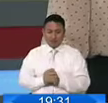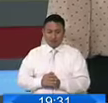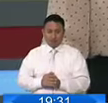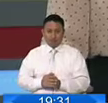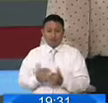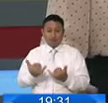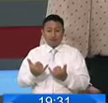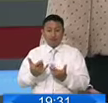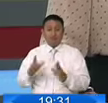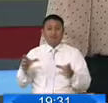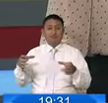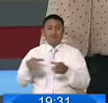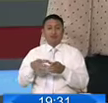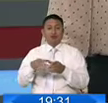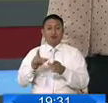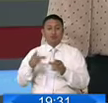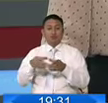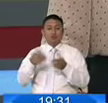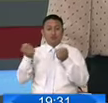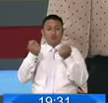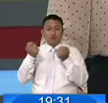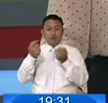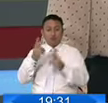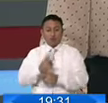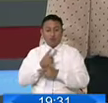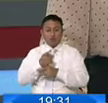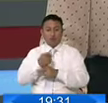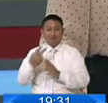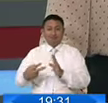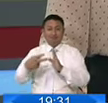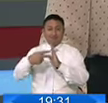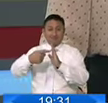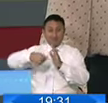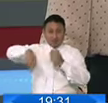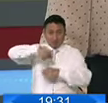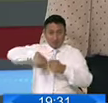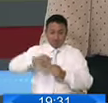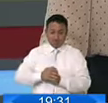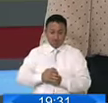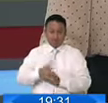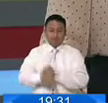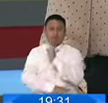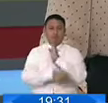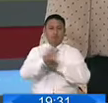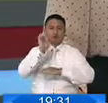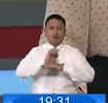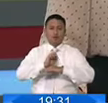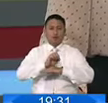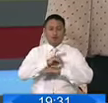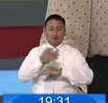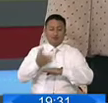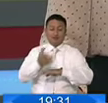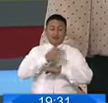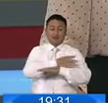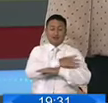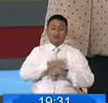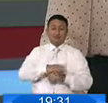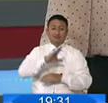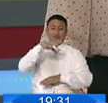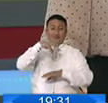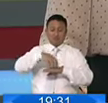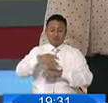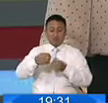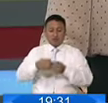efecto se crea la unidad de control y prevención del lavado de activos petroecuador no ha podido establecer el perjuicio económico al estado